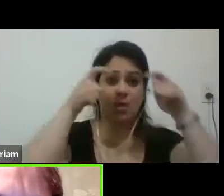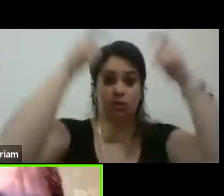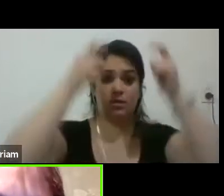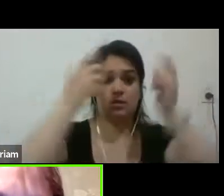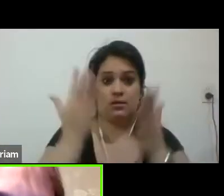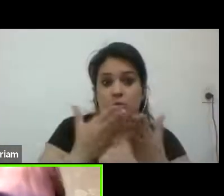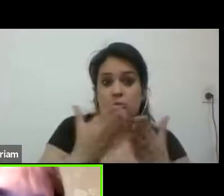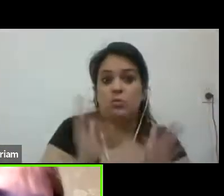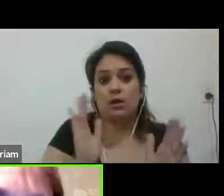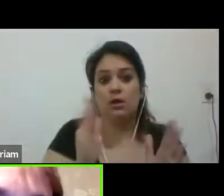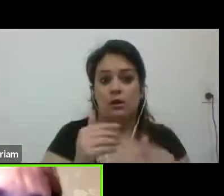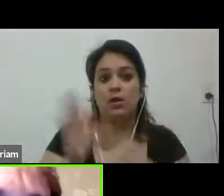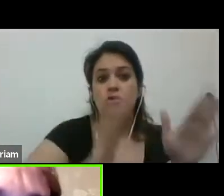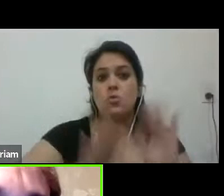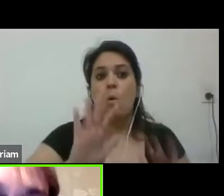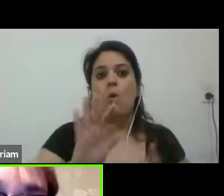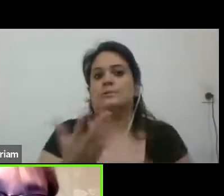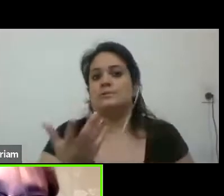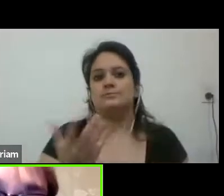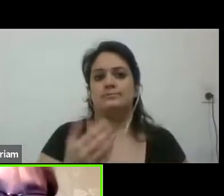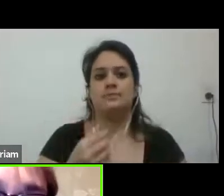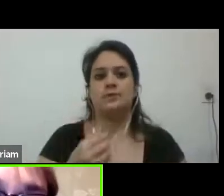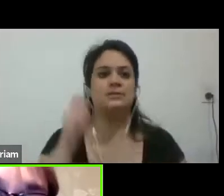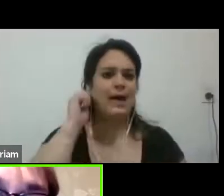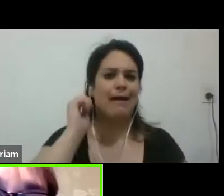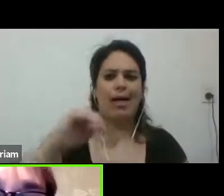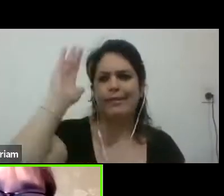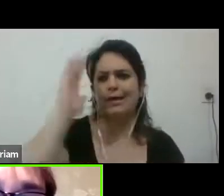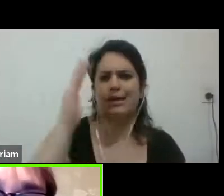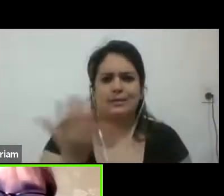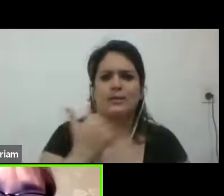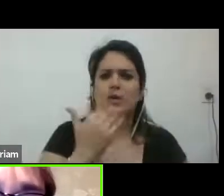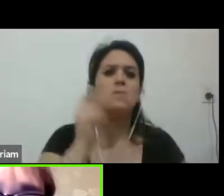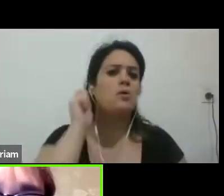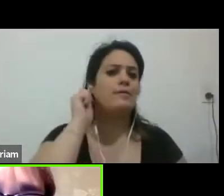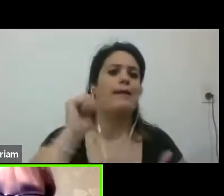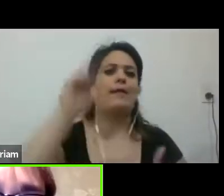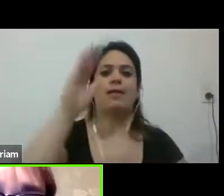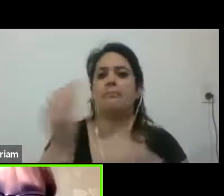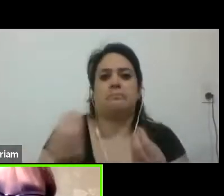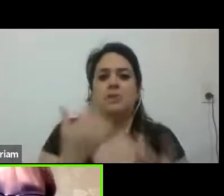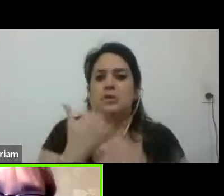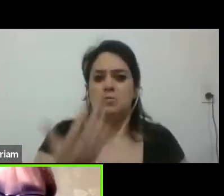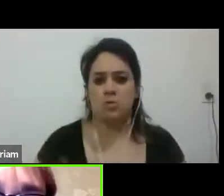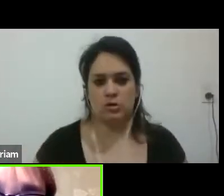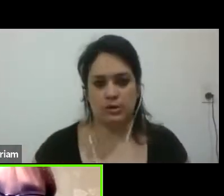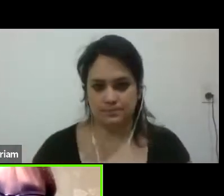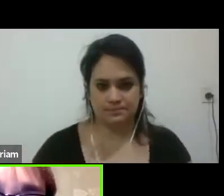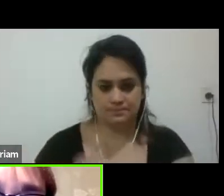y lo hacen lo hacen de grande así que no no hay ningún límite para eso